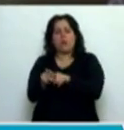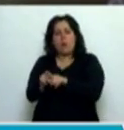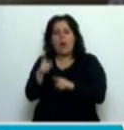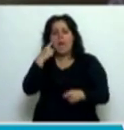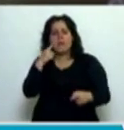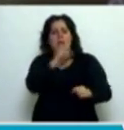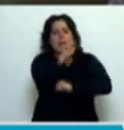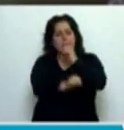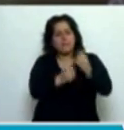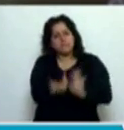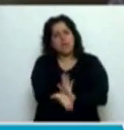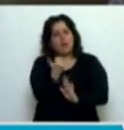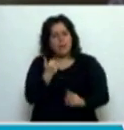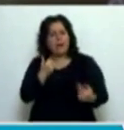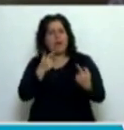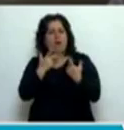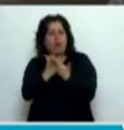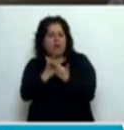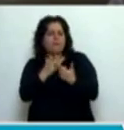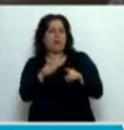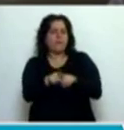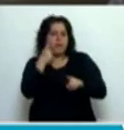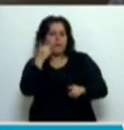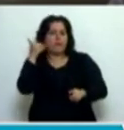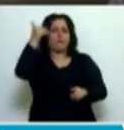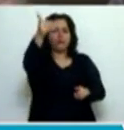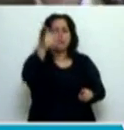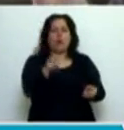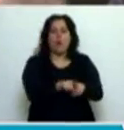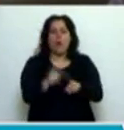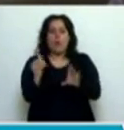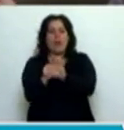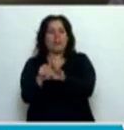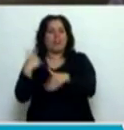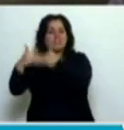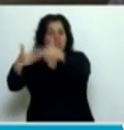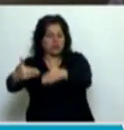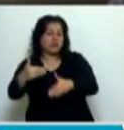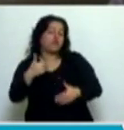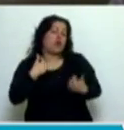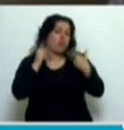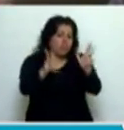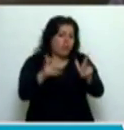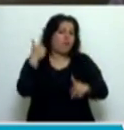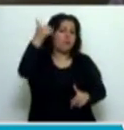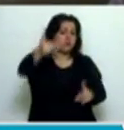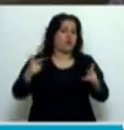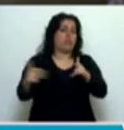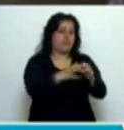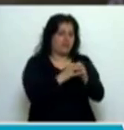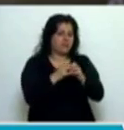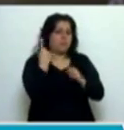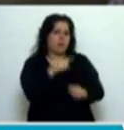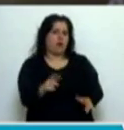y acompañarlas. En esa lógica también se plantea a futuro el Banco de Desarrollo. Digo, son debates, pero sí es